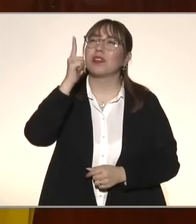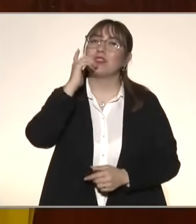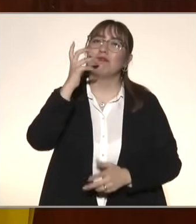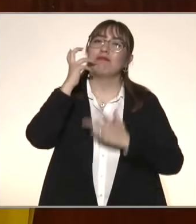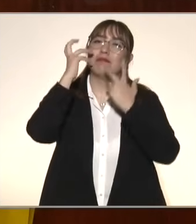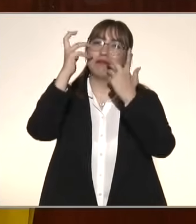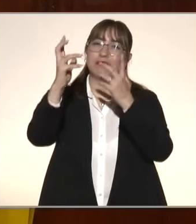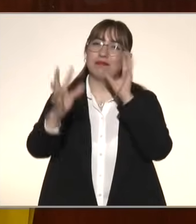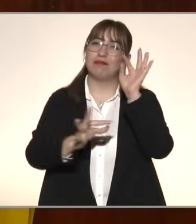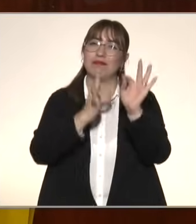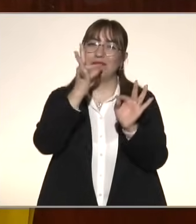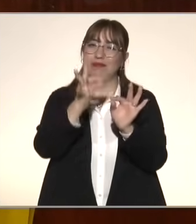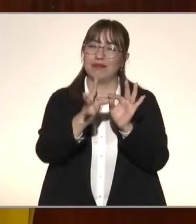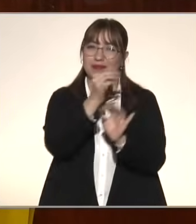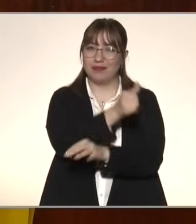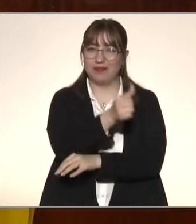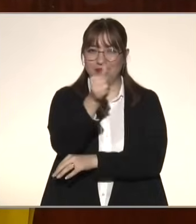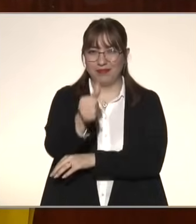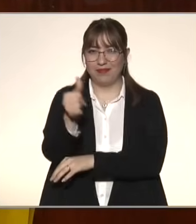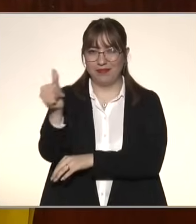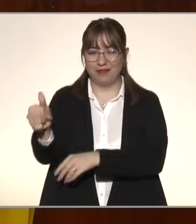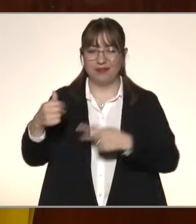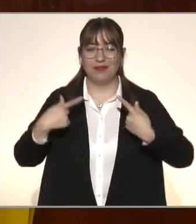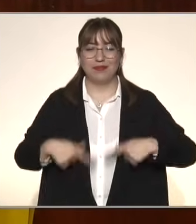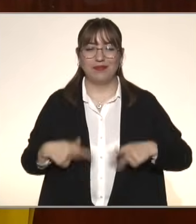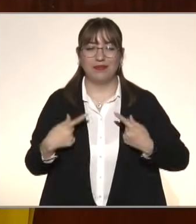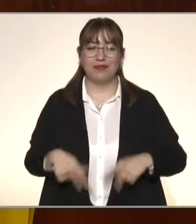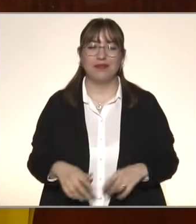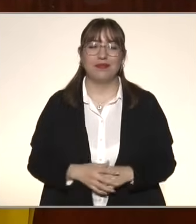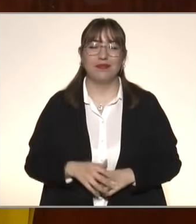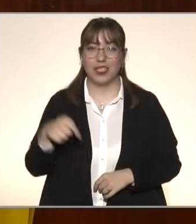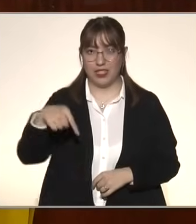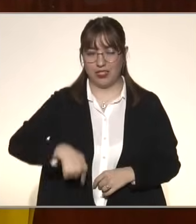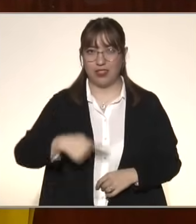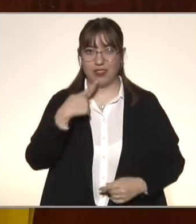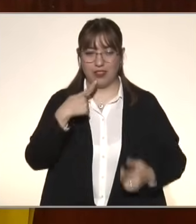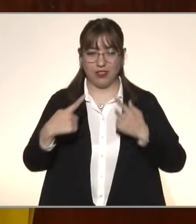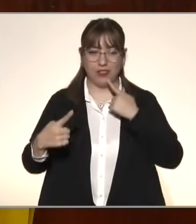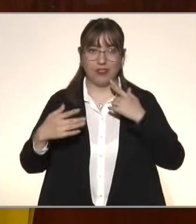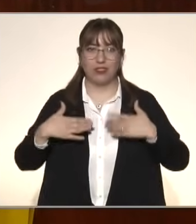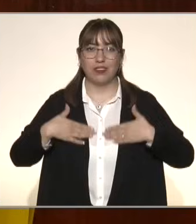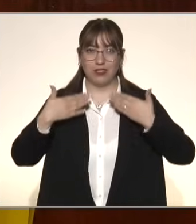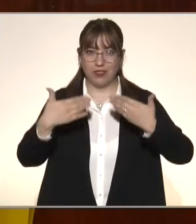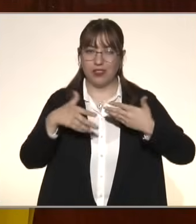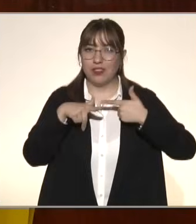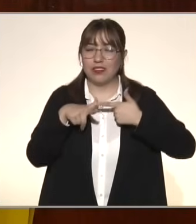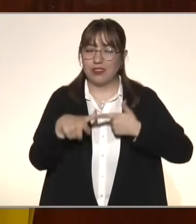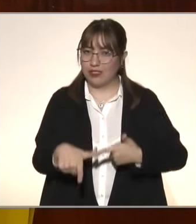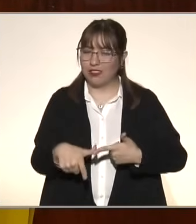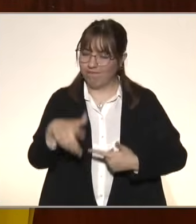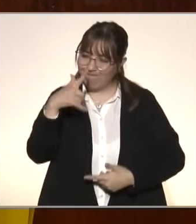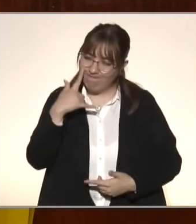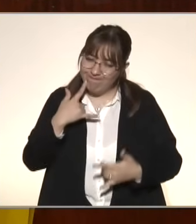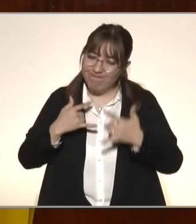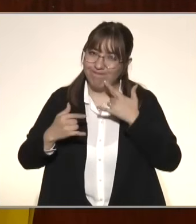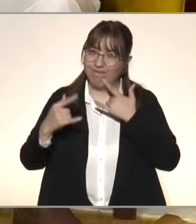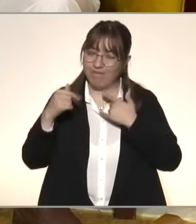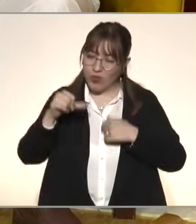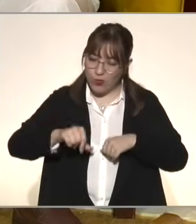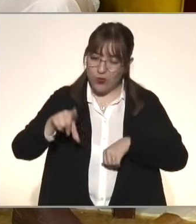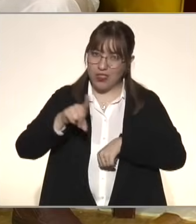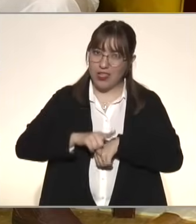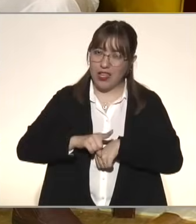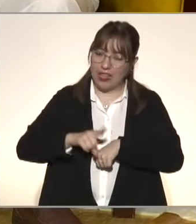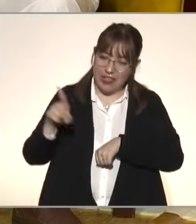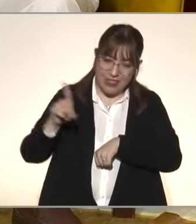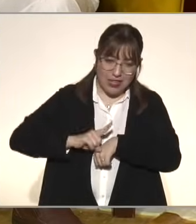de ustedes. Me parece muy importante. Nosotros aquí en Diálogos, bueno, pues seguiremos trabajando, por supuesto, este día y